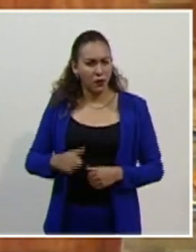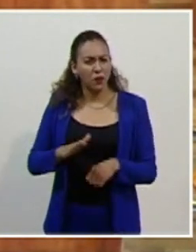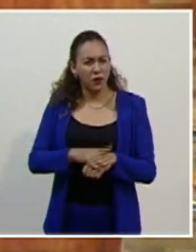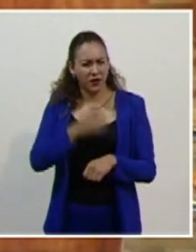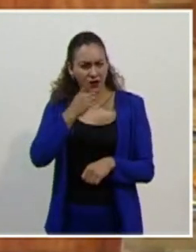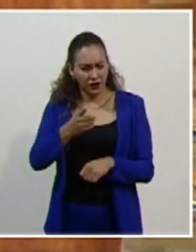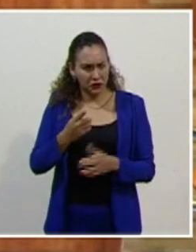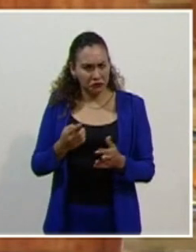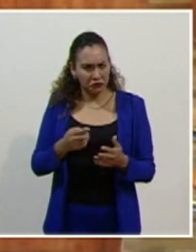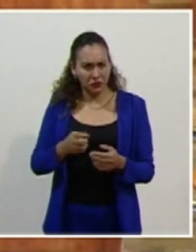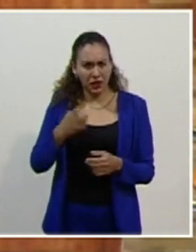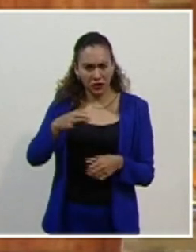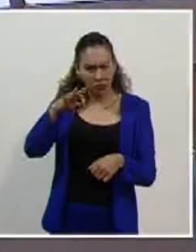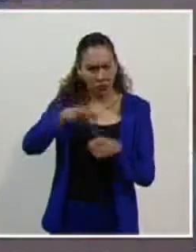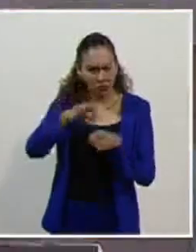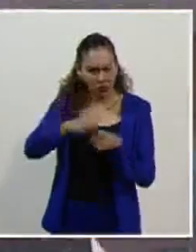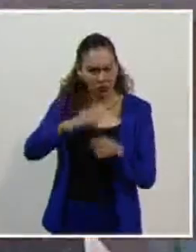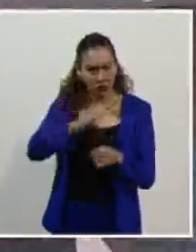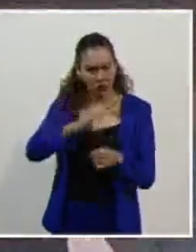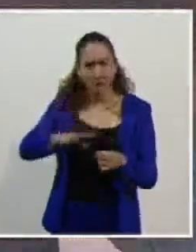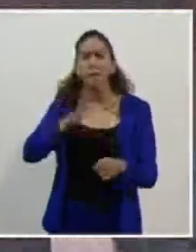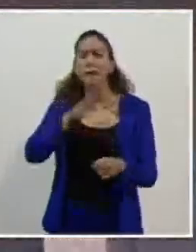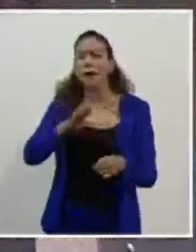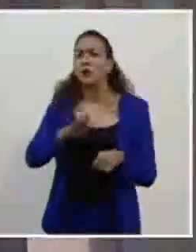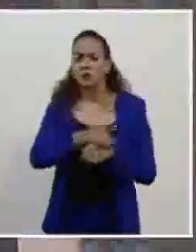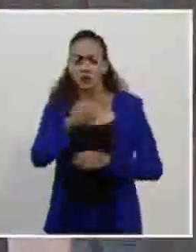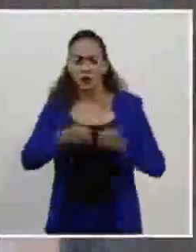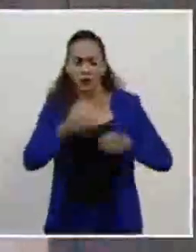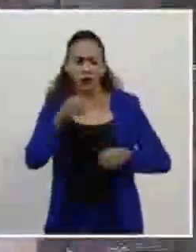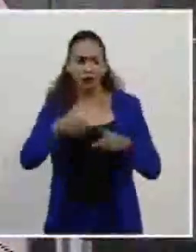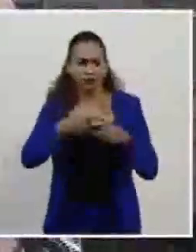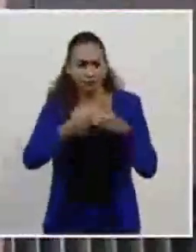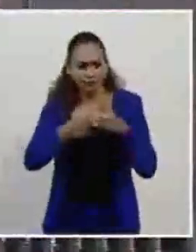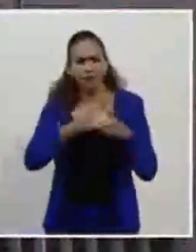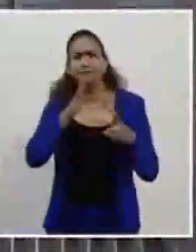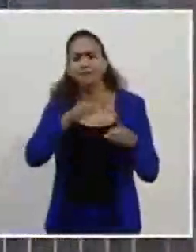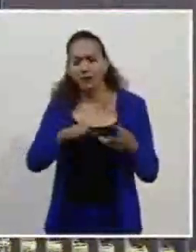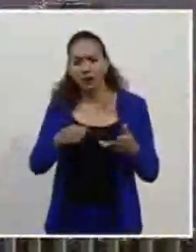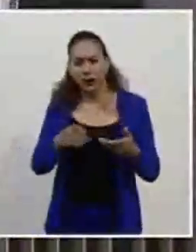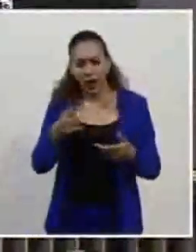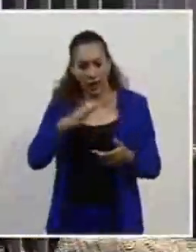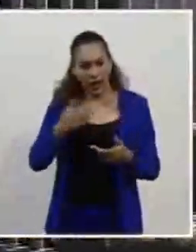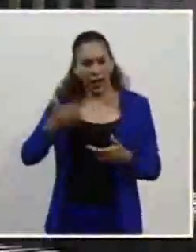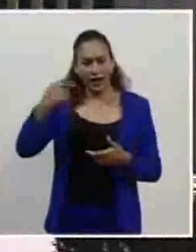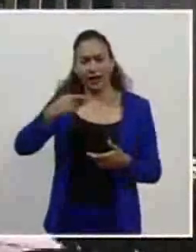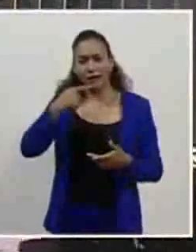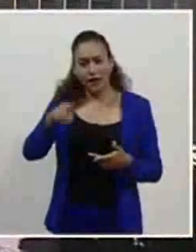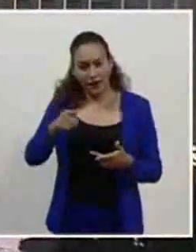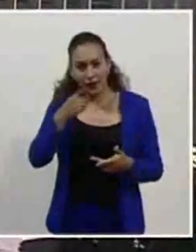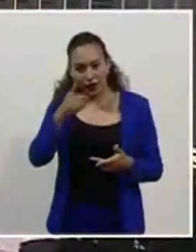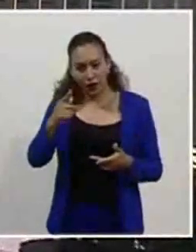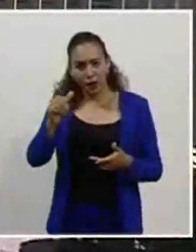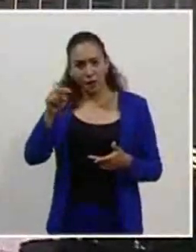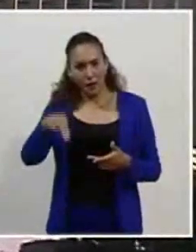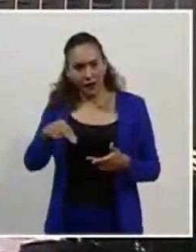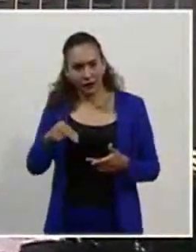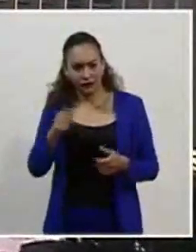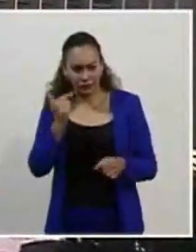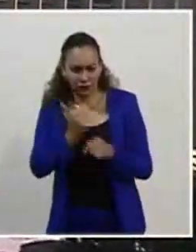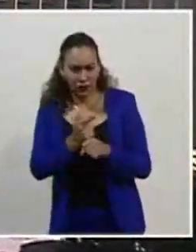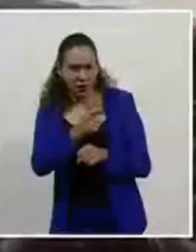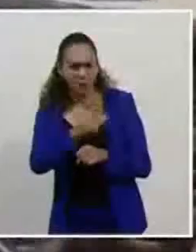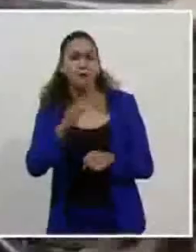consideró que fue incorrecto e incongruente que el tribunal local desestimara la demanda bajo la premisa de que el PAN señaló